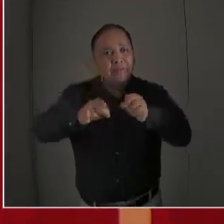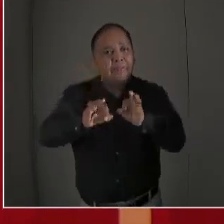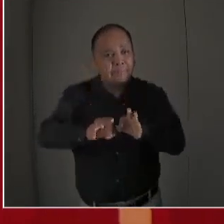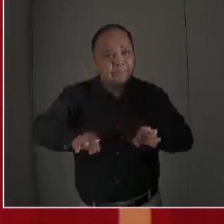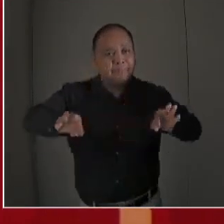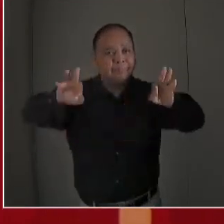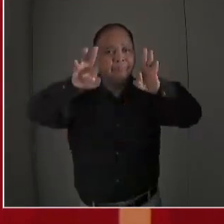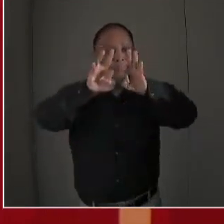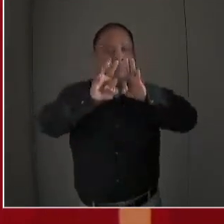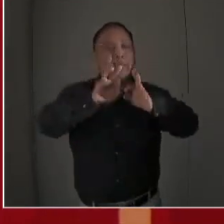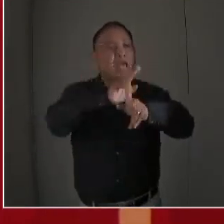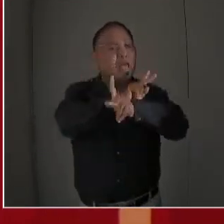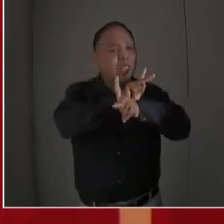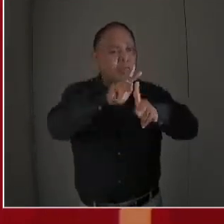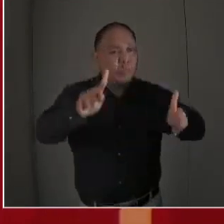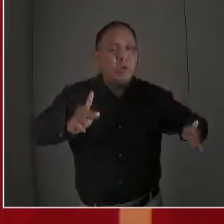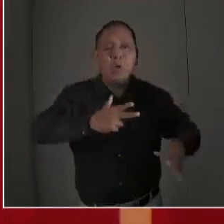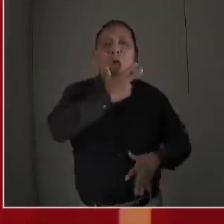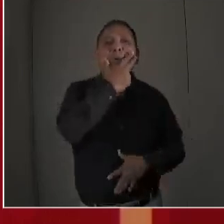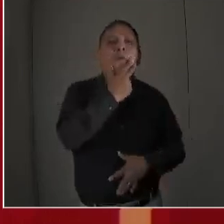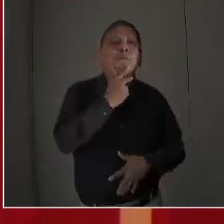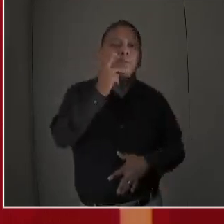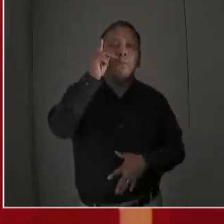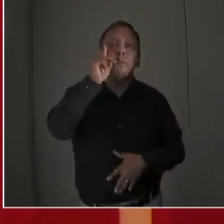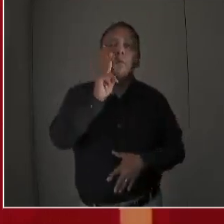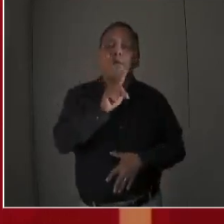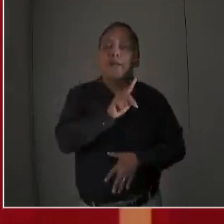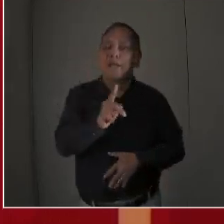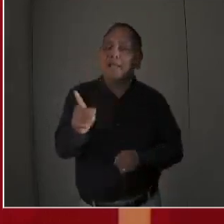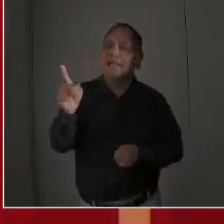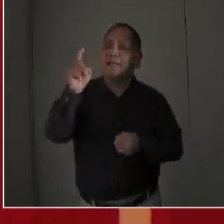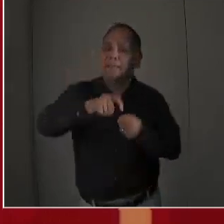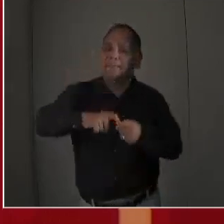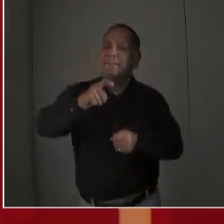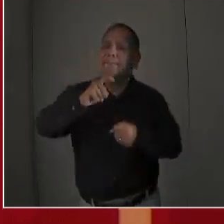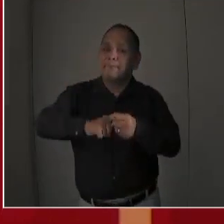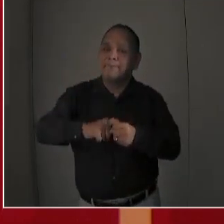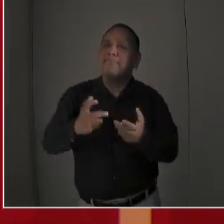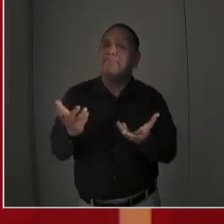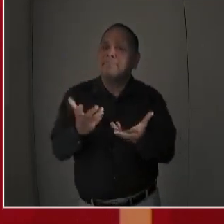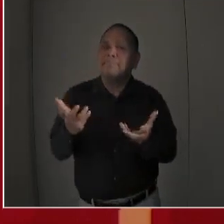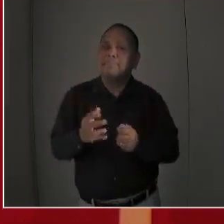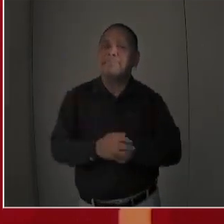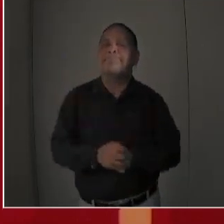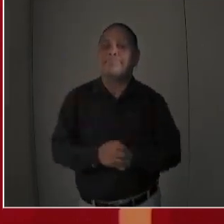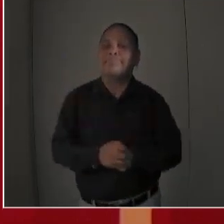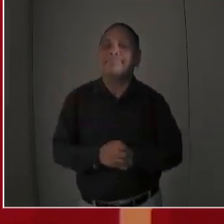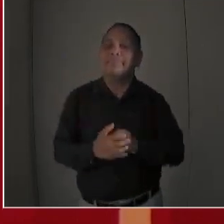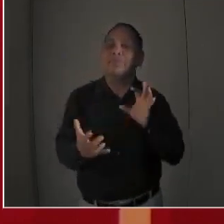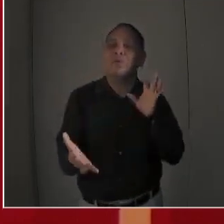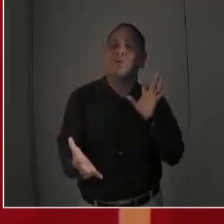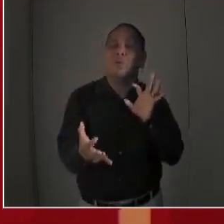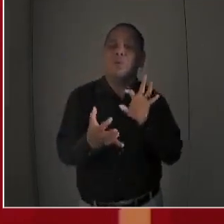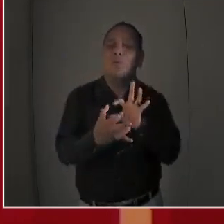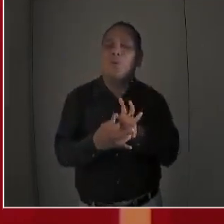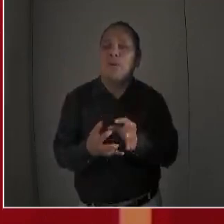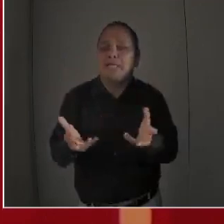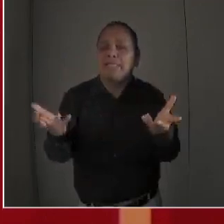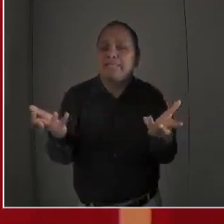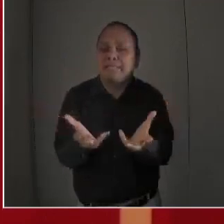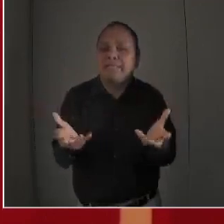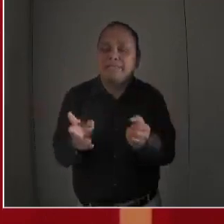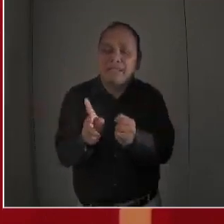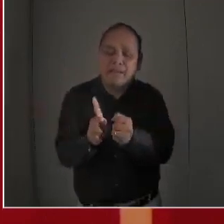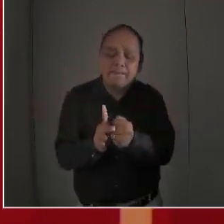importante es que a todas y a todos los que pertenecemos a este movimiento nos une el deseo de hacer este